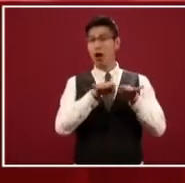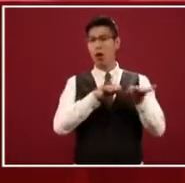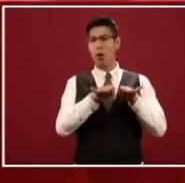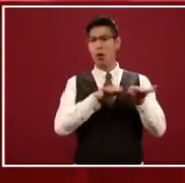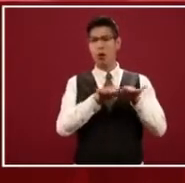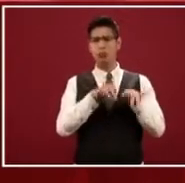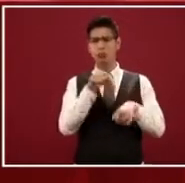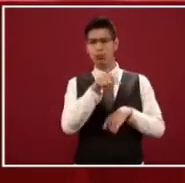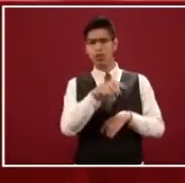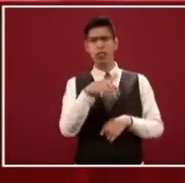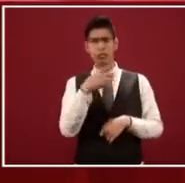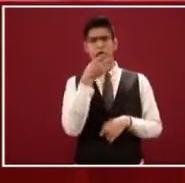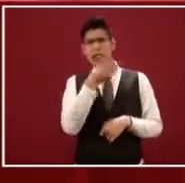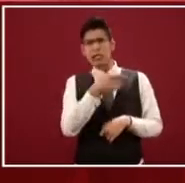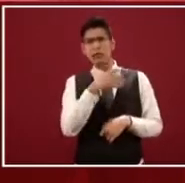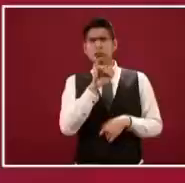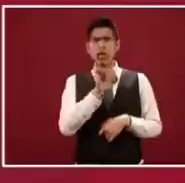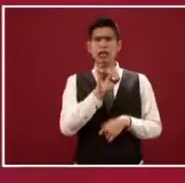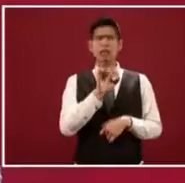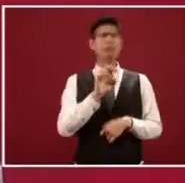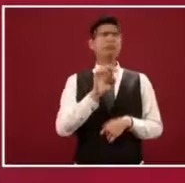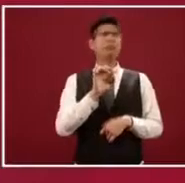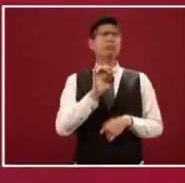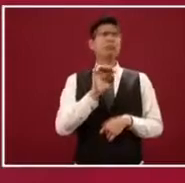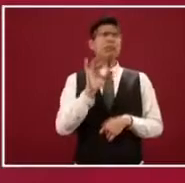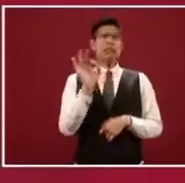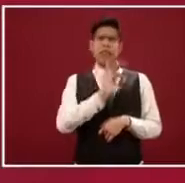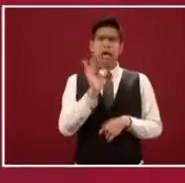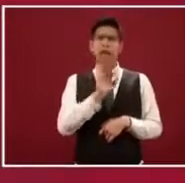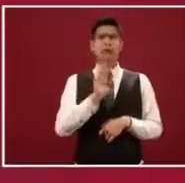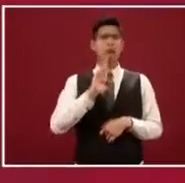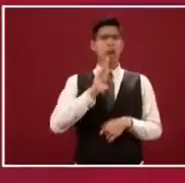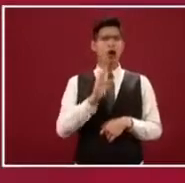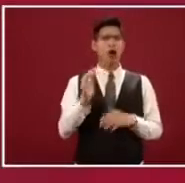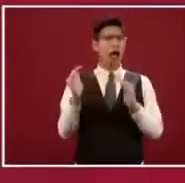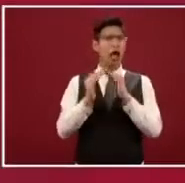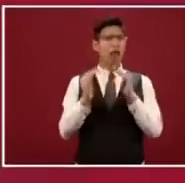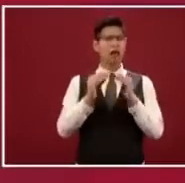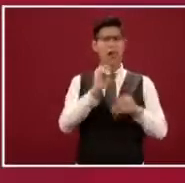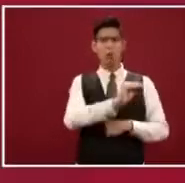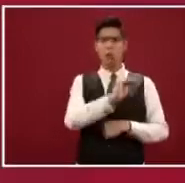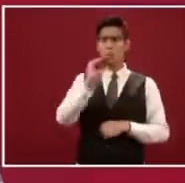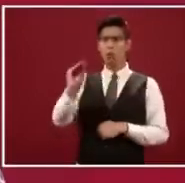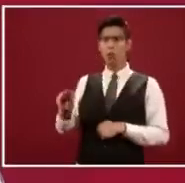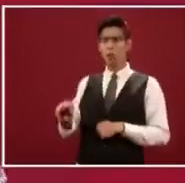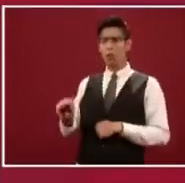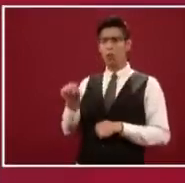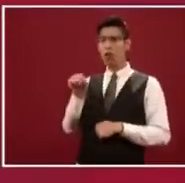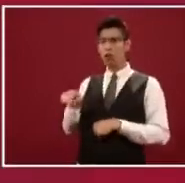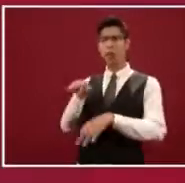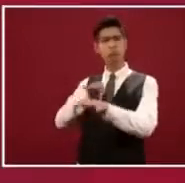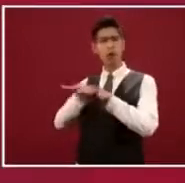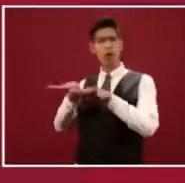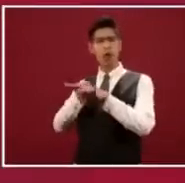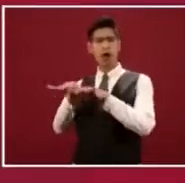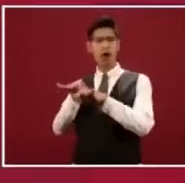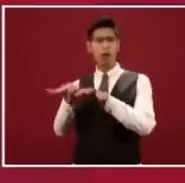parte que se puede hacer en casa. Los trabajos de oficina, hay muchos componentes que se pueden hacer en casa. Los trabajos que no